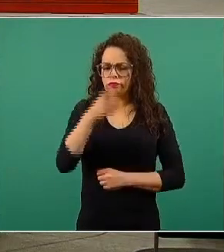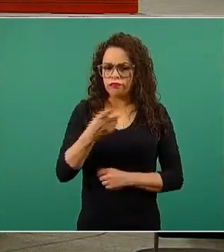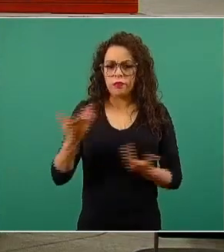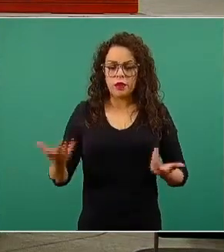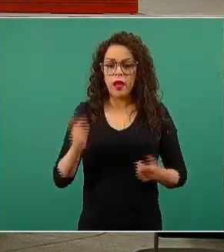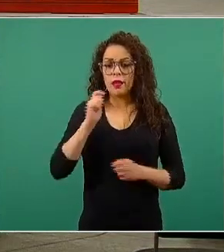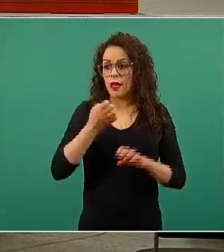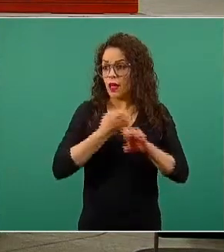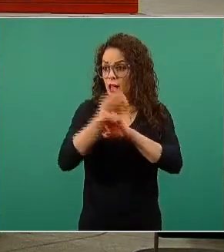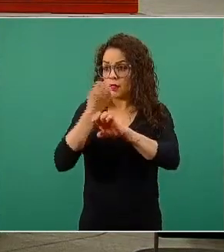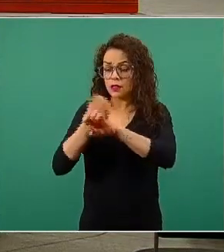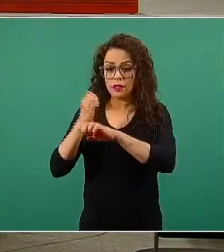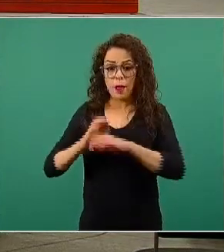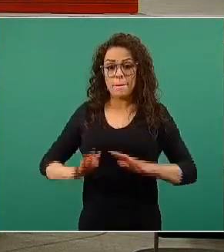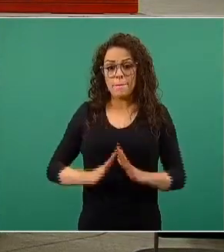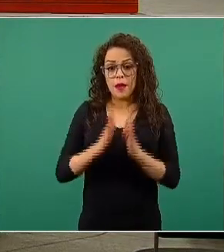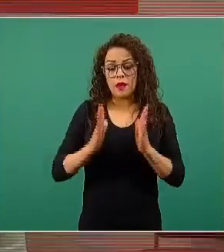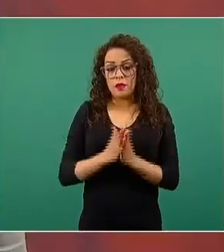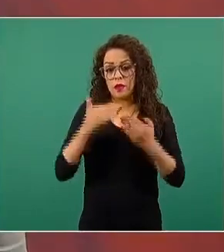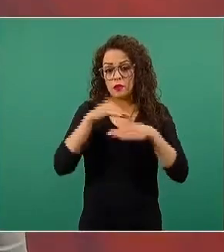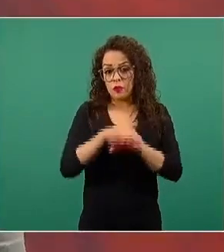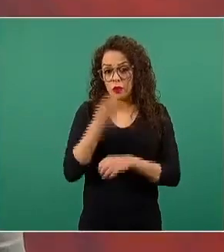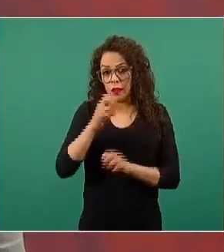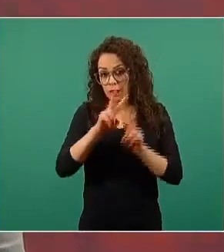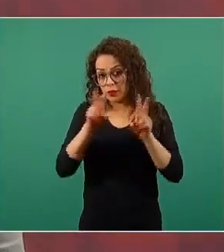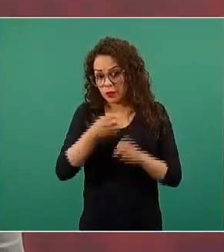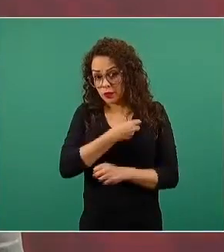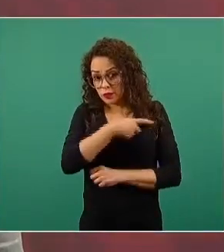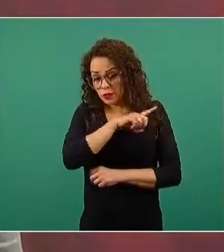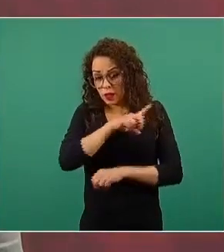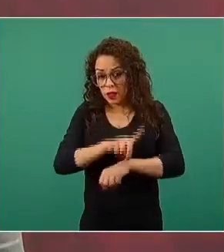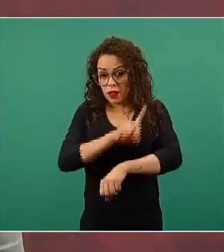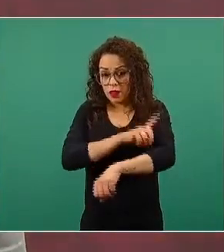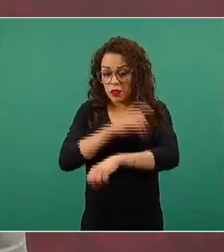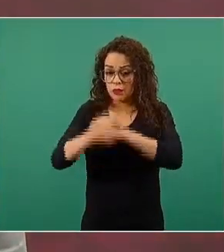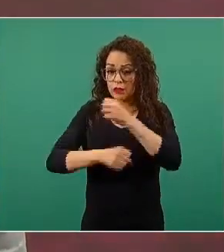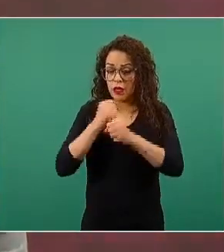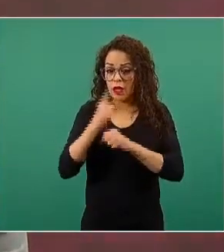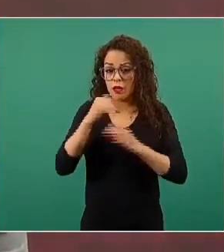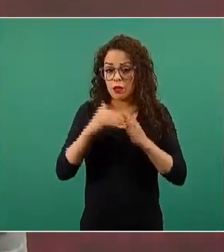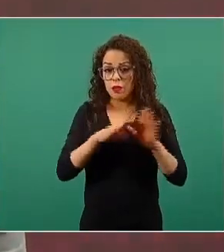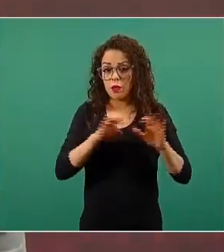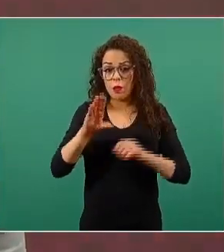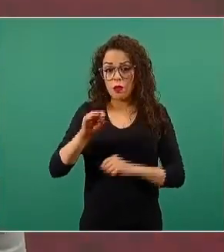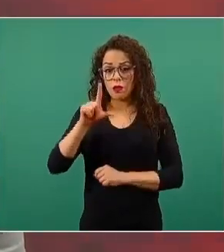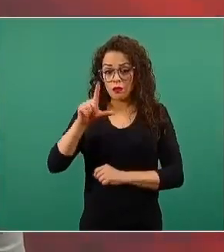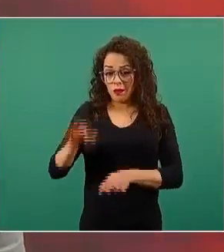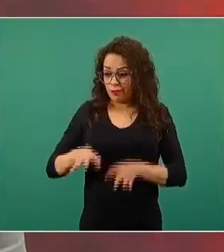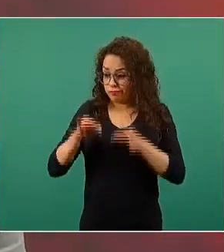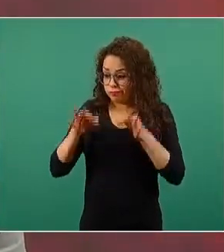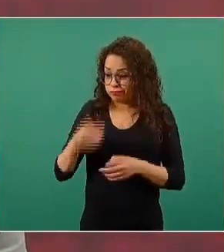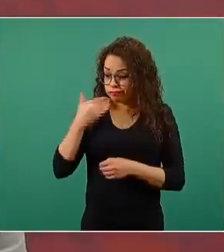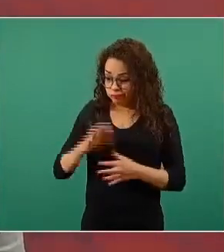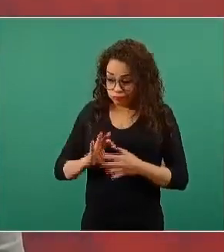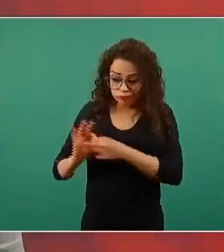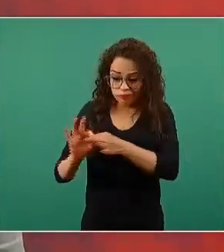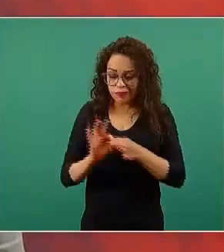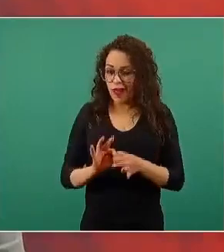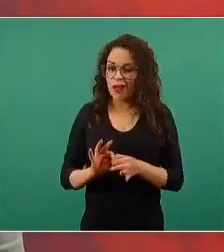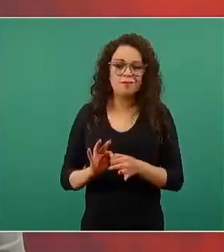entidades federativas en el tema de salud desde 1997 está desconcentrada. Hay